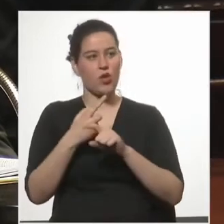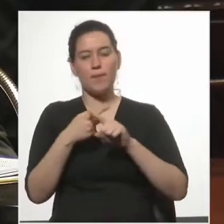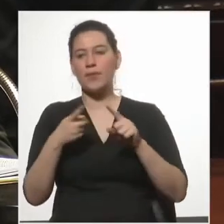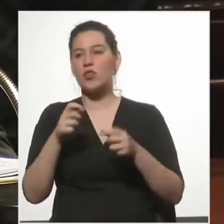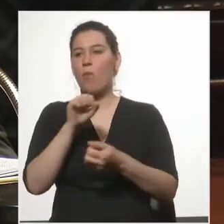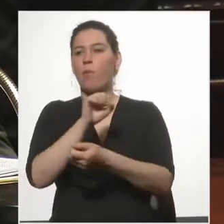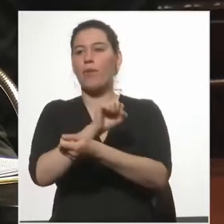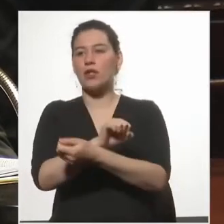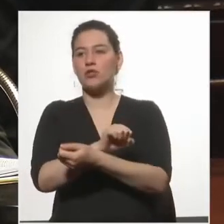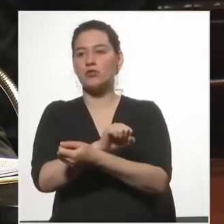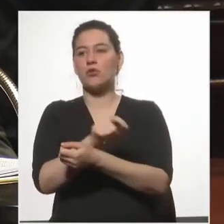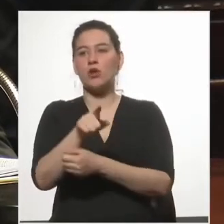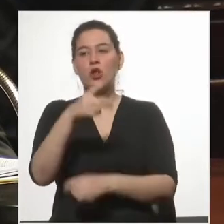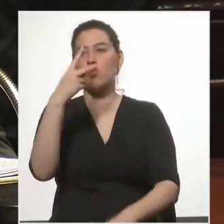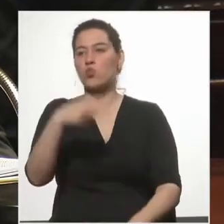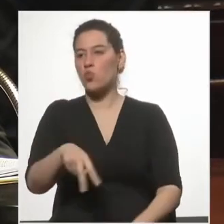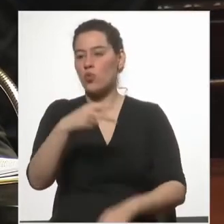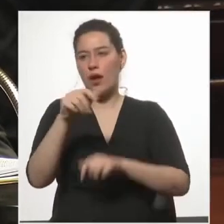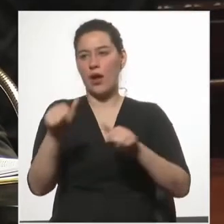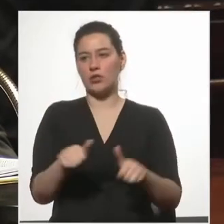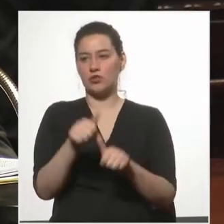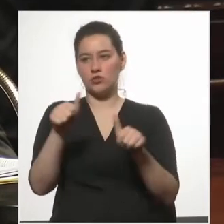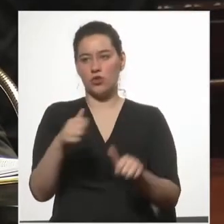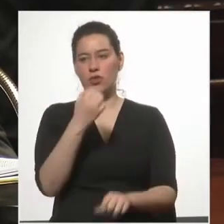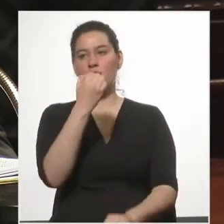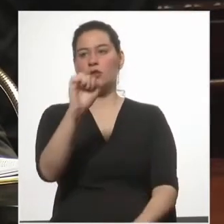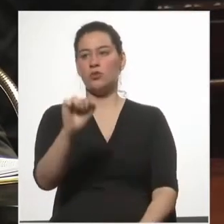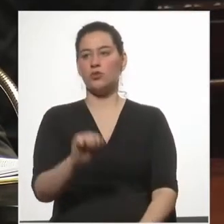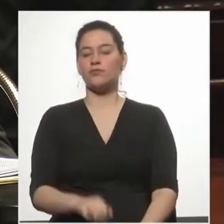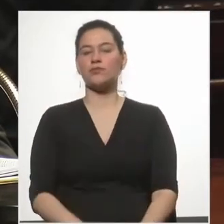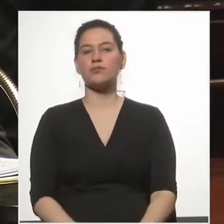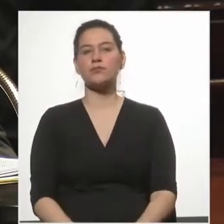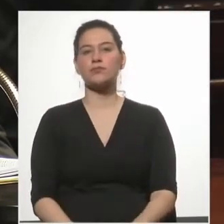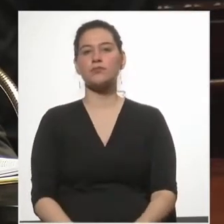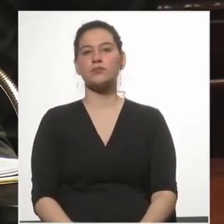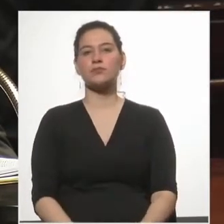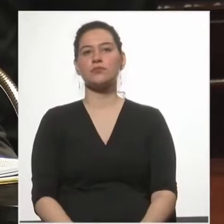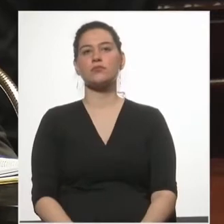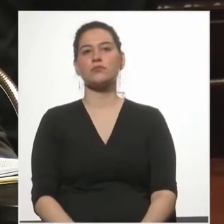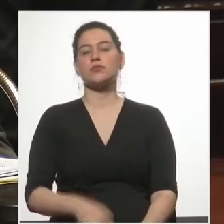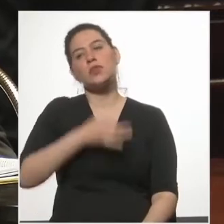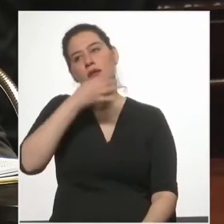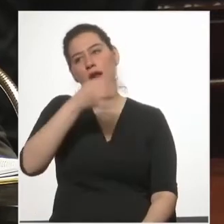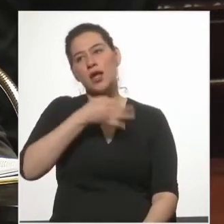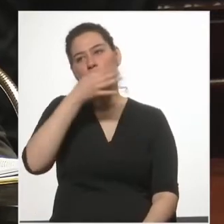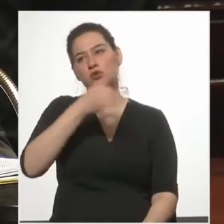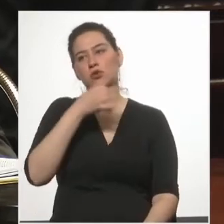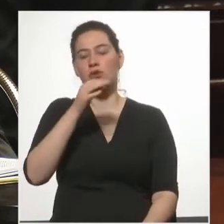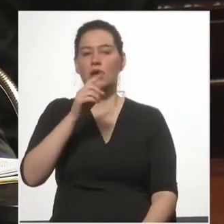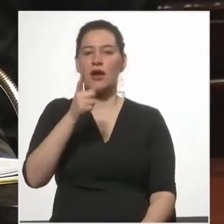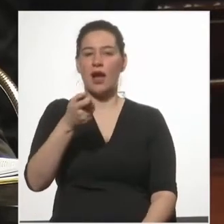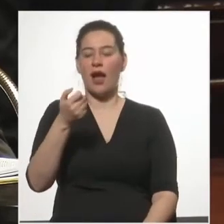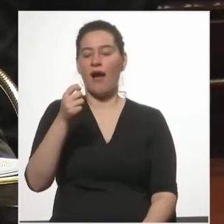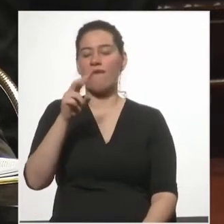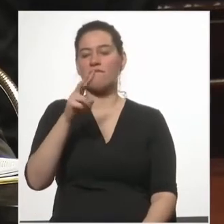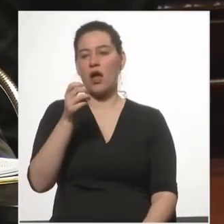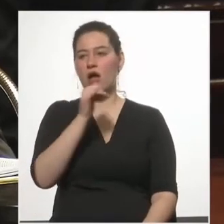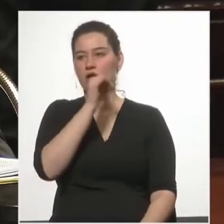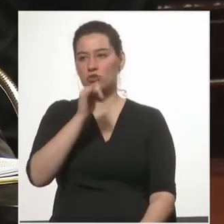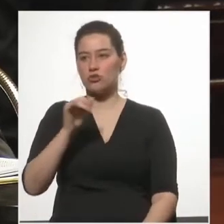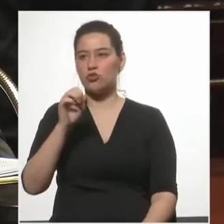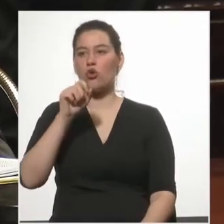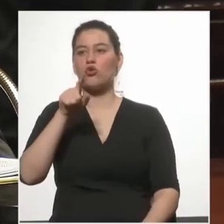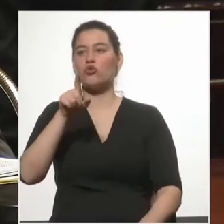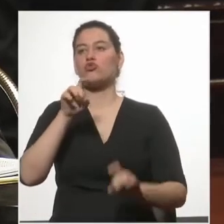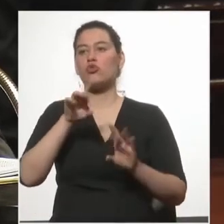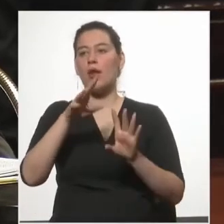preso por un delito que jamás cometió. La novedad de las declaraciones de Gavazo era que él solo había trasladado